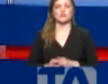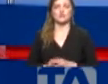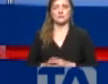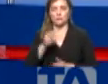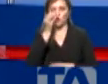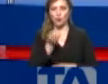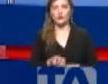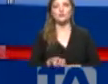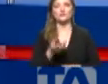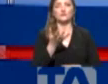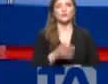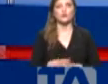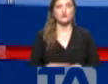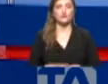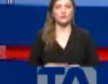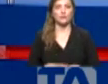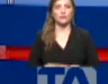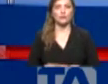Fernanda, buen día.